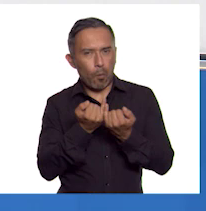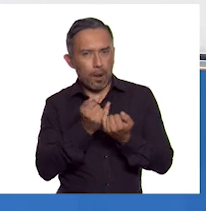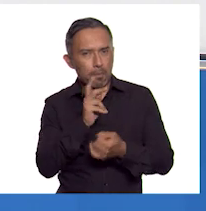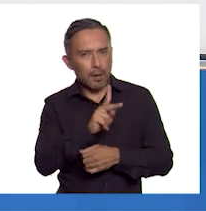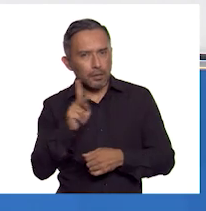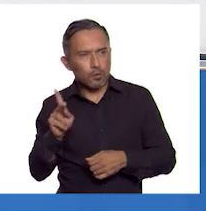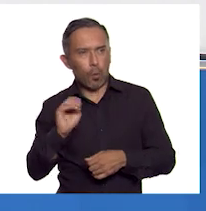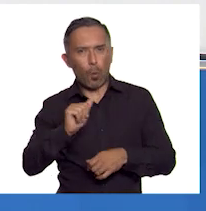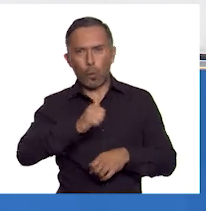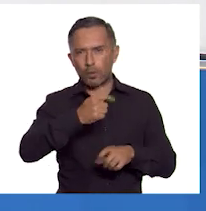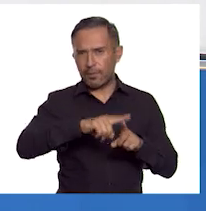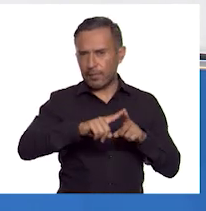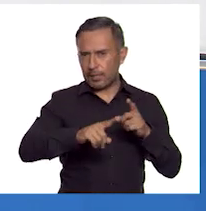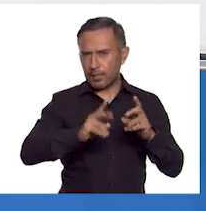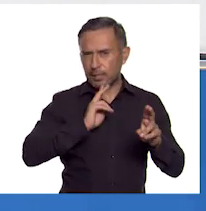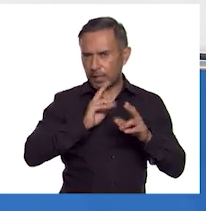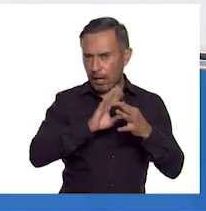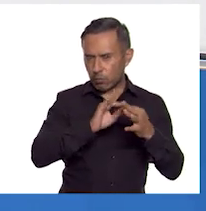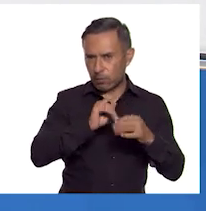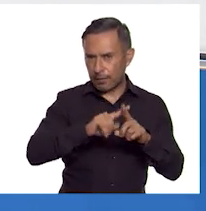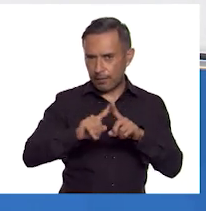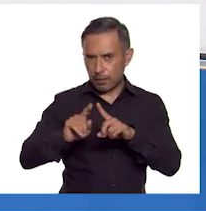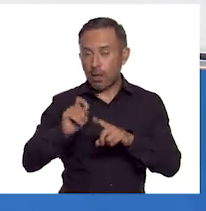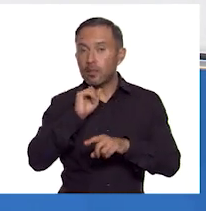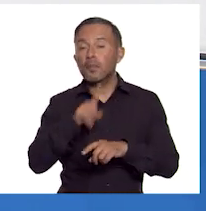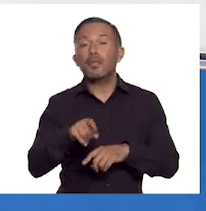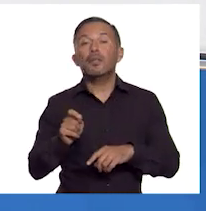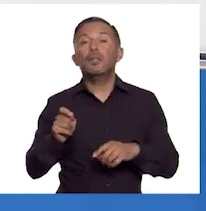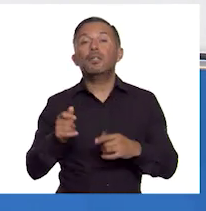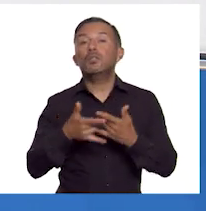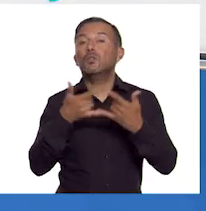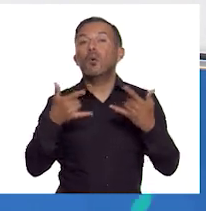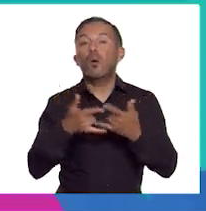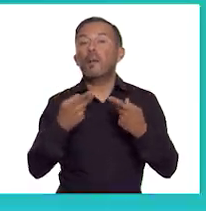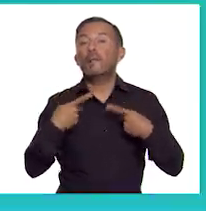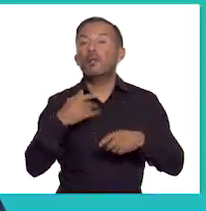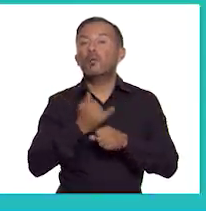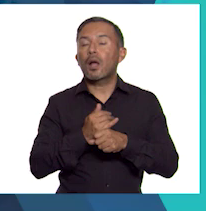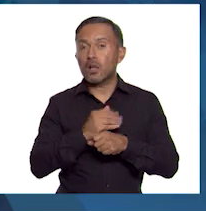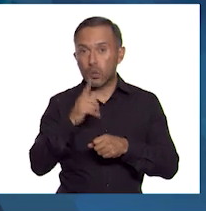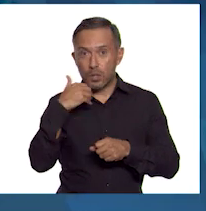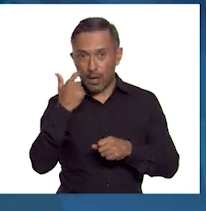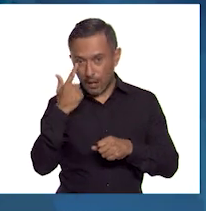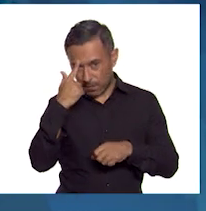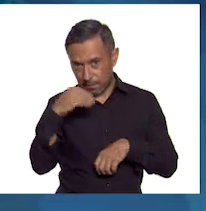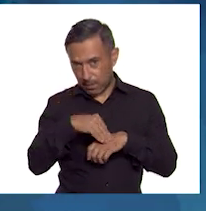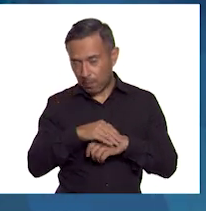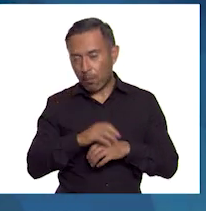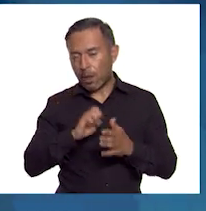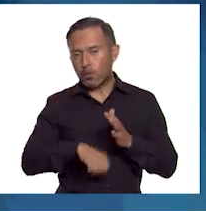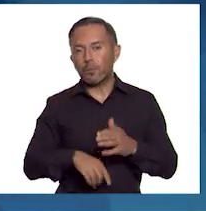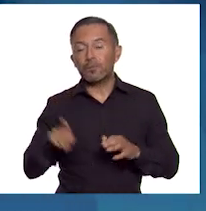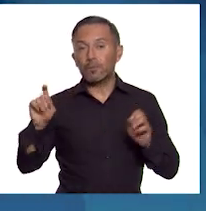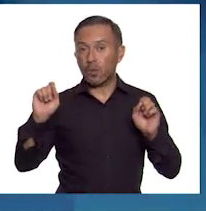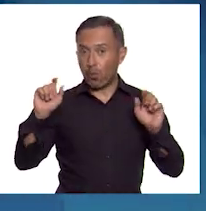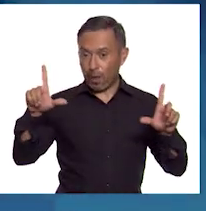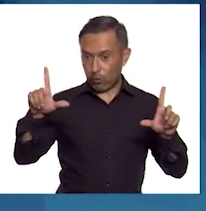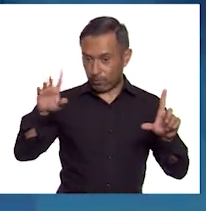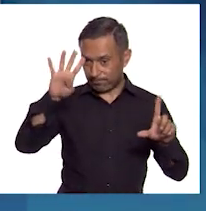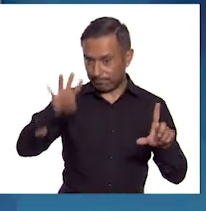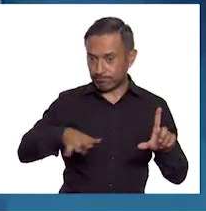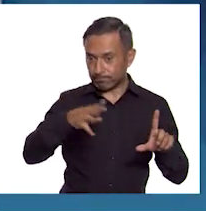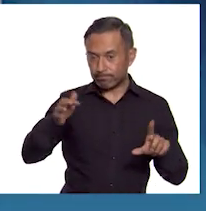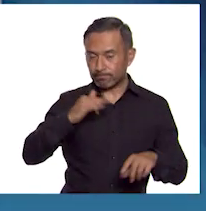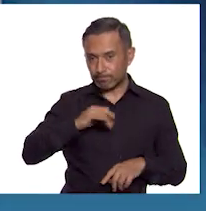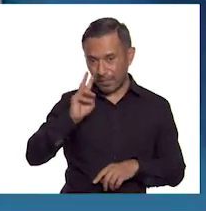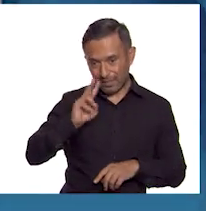otras narraciones e imaginar los personajes de las historias que queremos inventar. Por ejemplo, en este cuadro que vamos a ver, podemos comparar